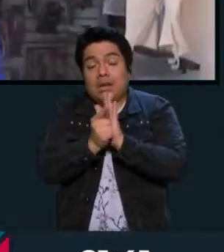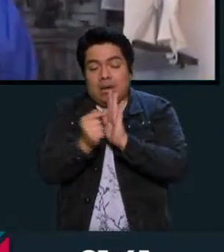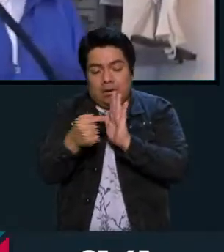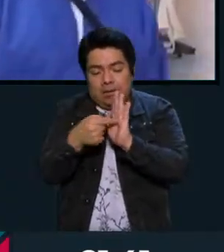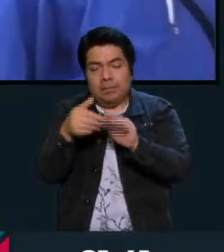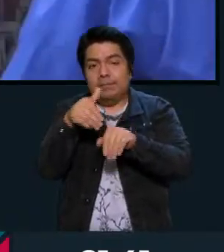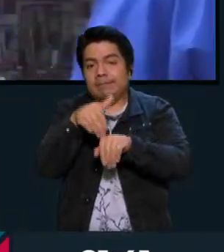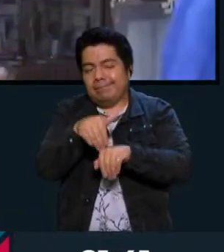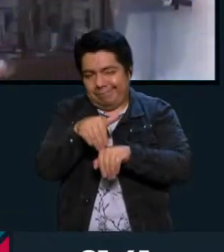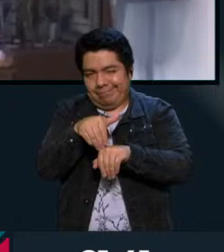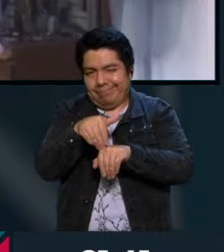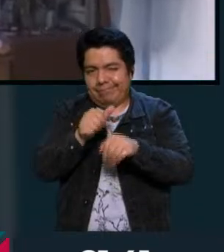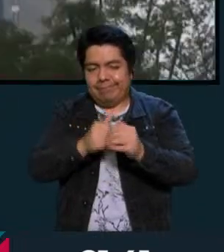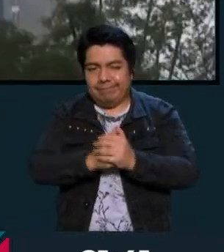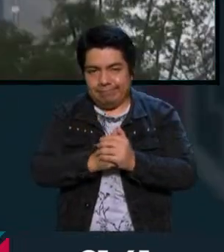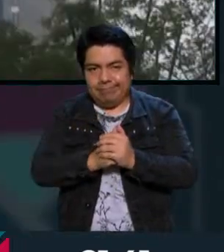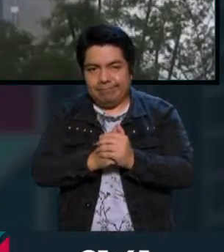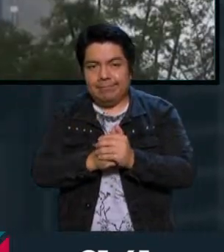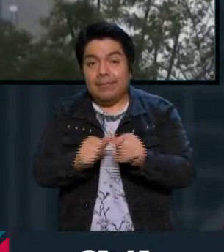en cuanto a las